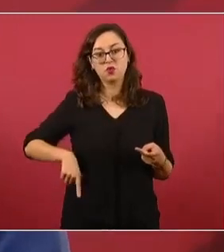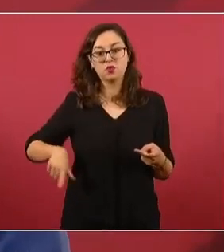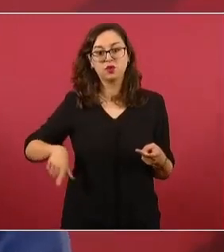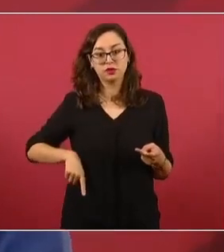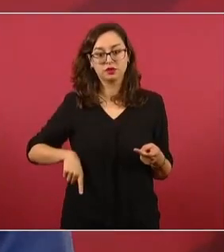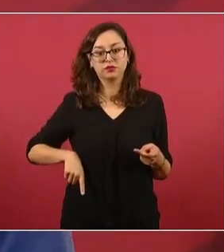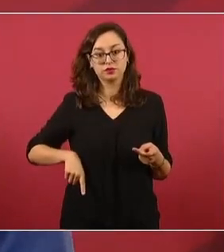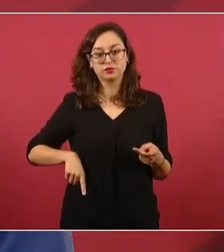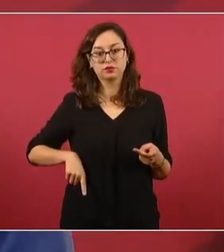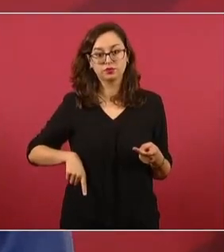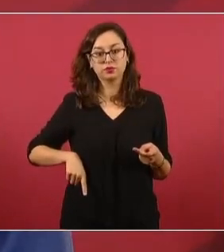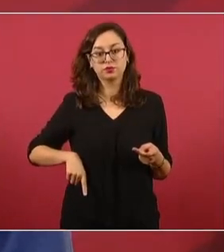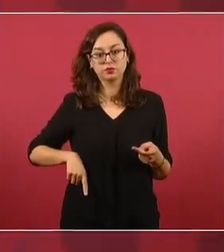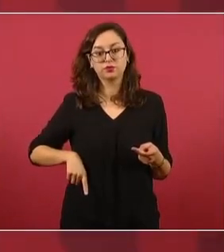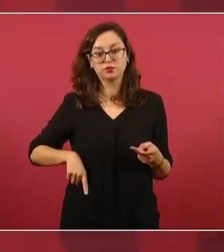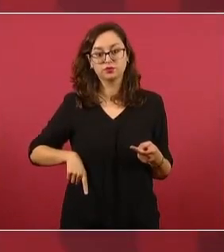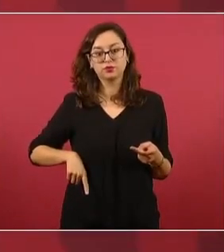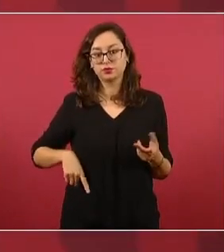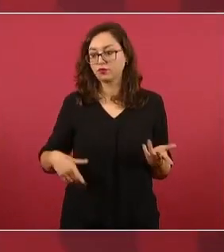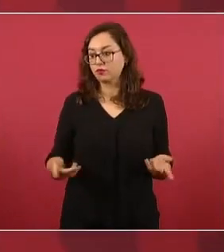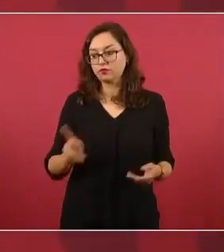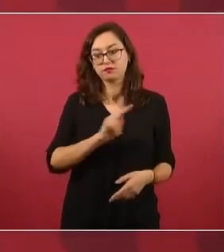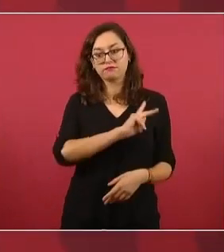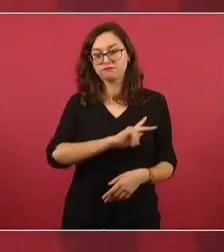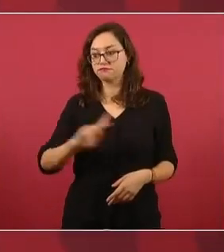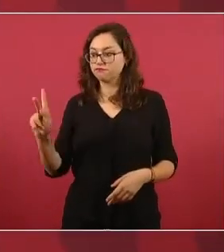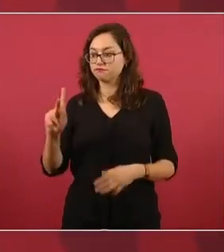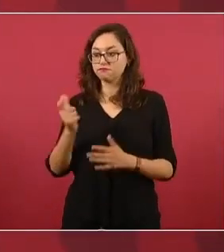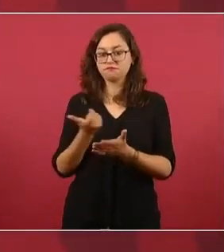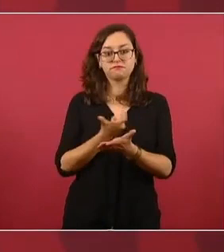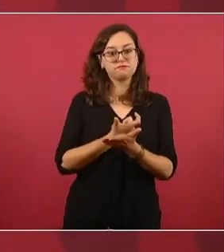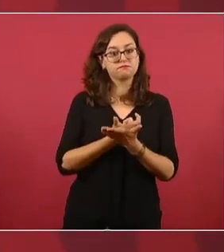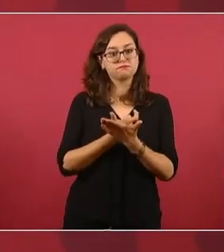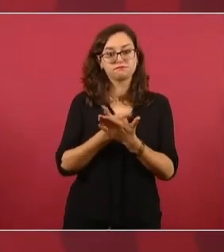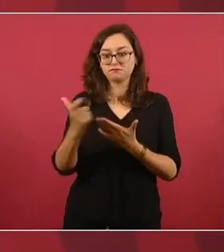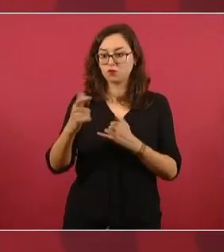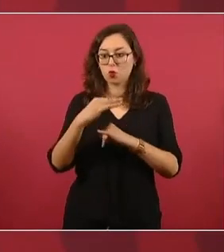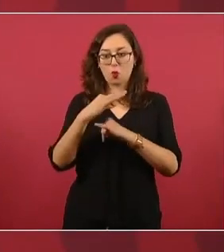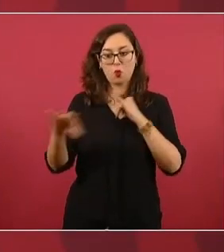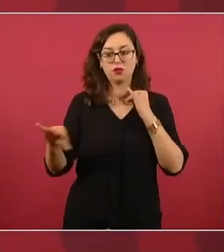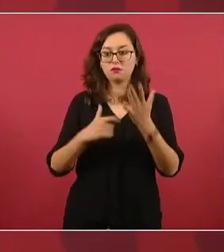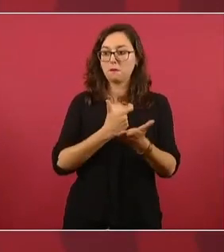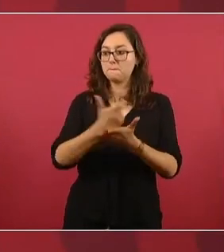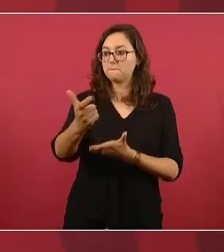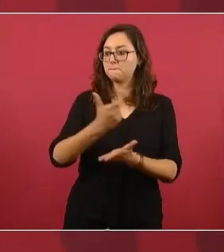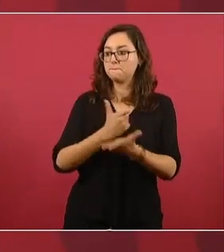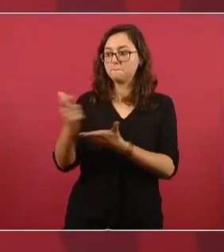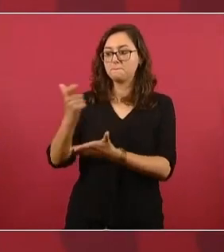y se les pagó a todos.